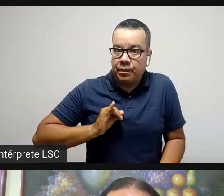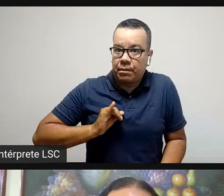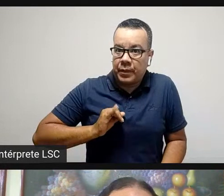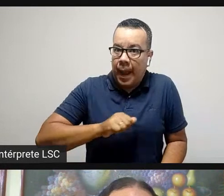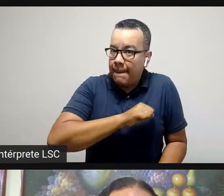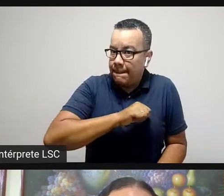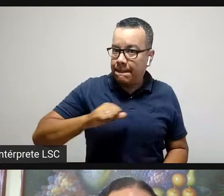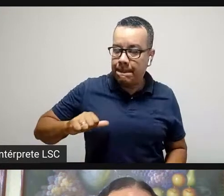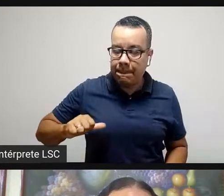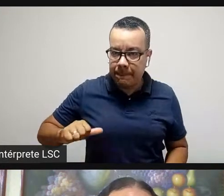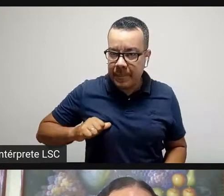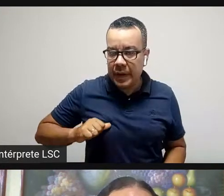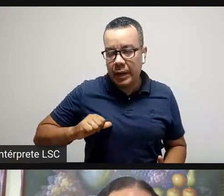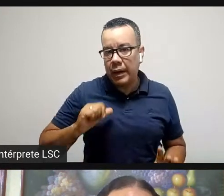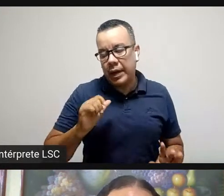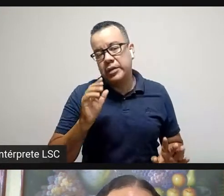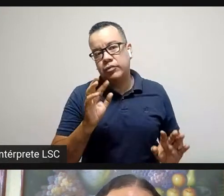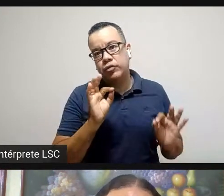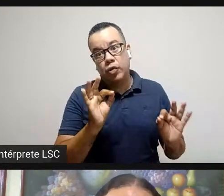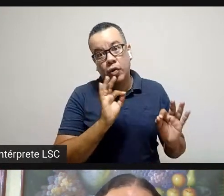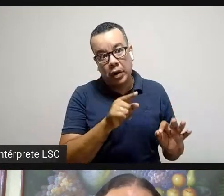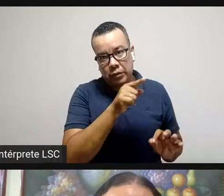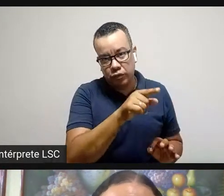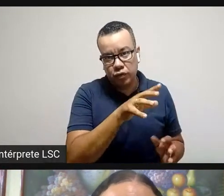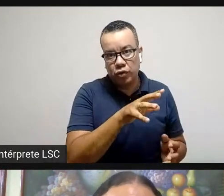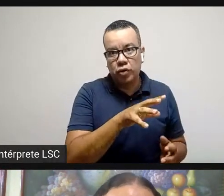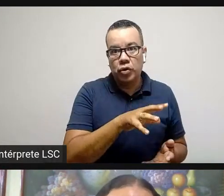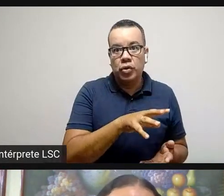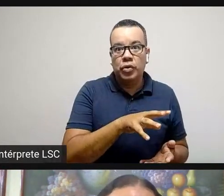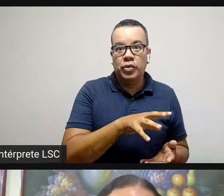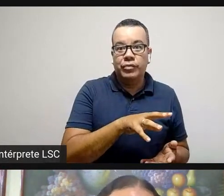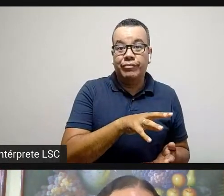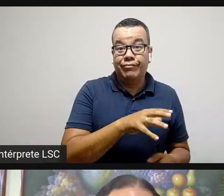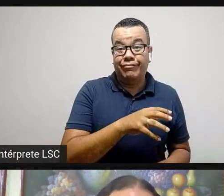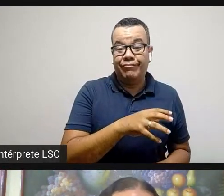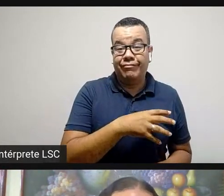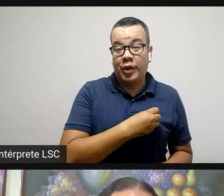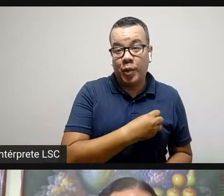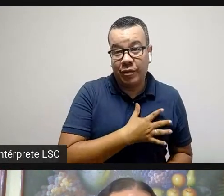Entonces yo creo que es bien interesante. María, te doy la palabra de nuevo.